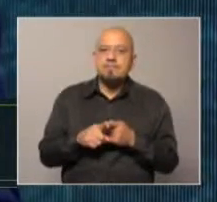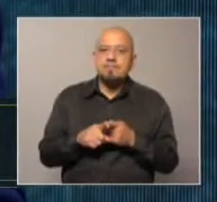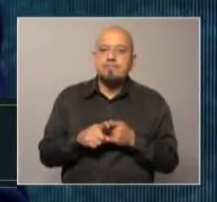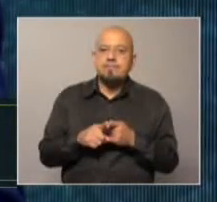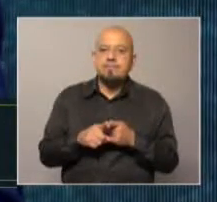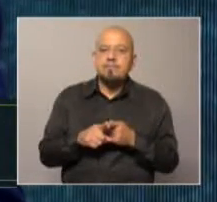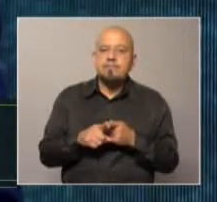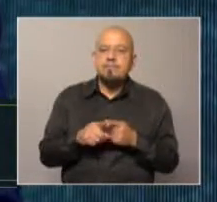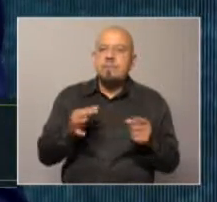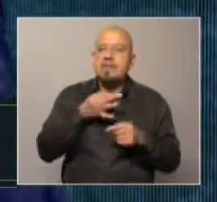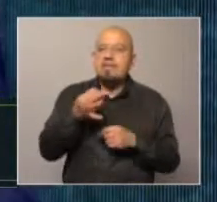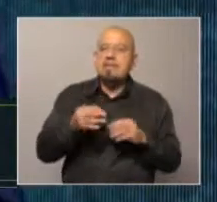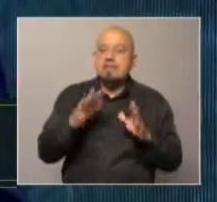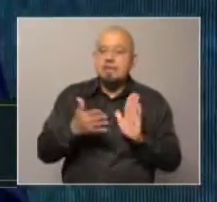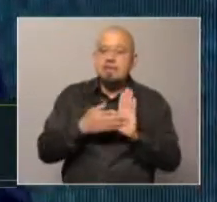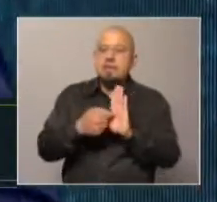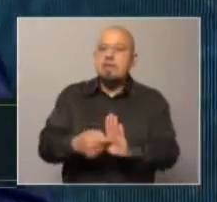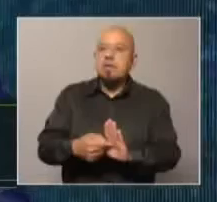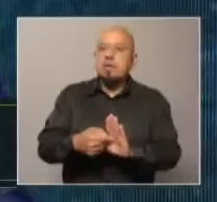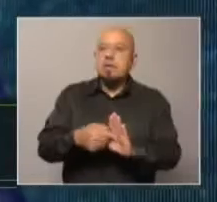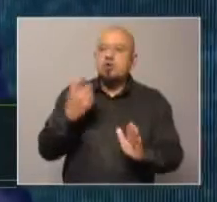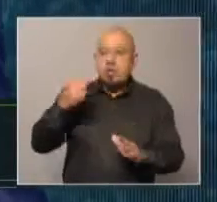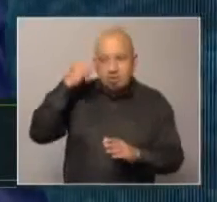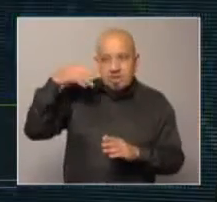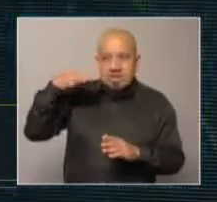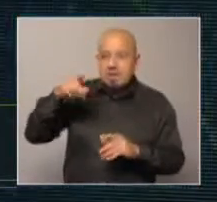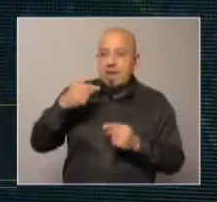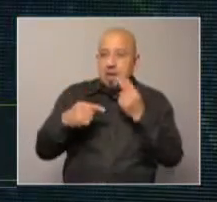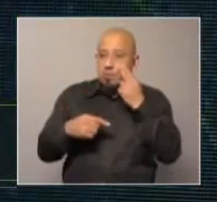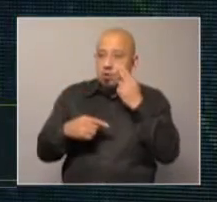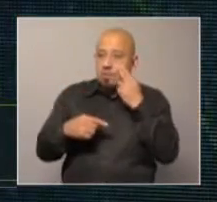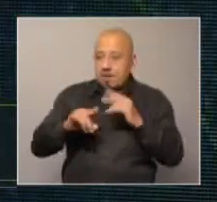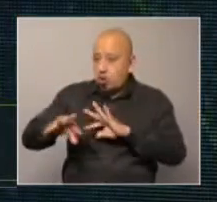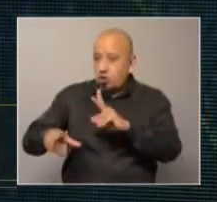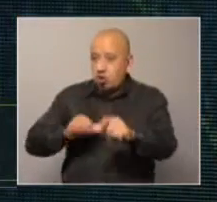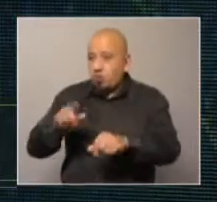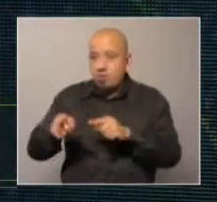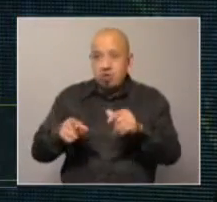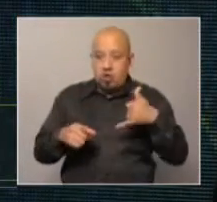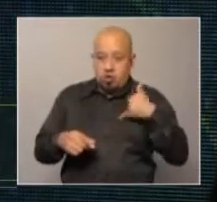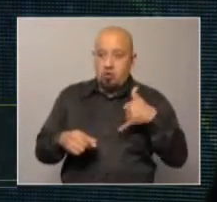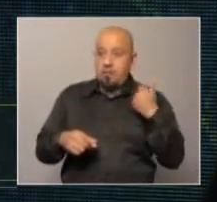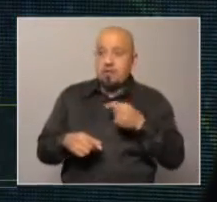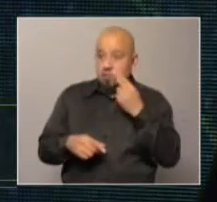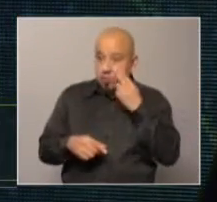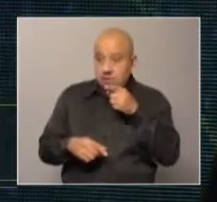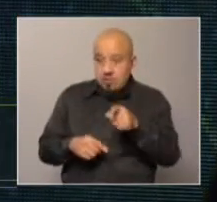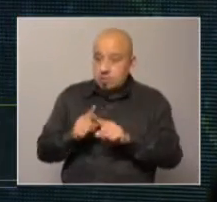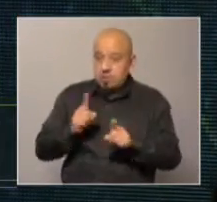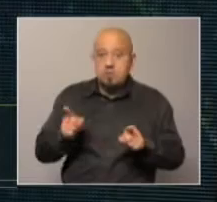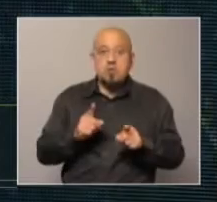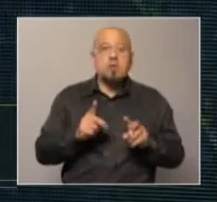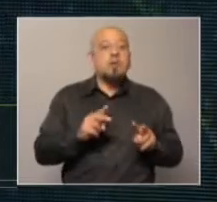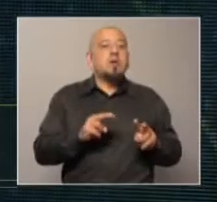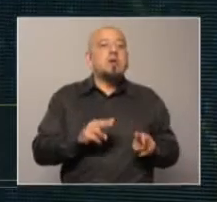afirman de que los adolescentes no son el problema de la delincuencia. Definitivamente no lo son en términos